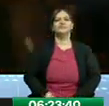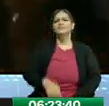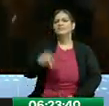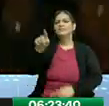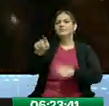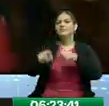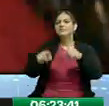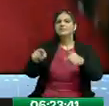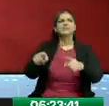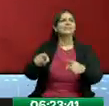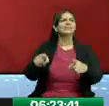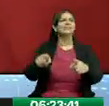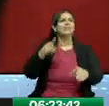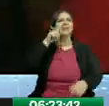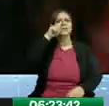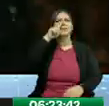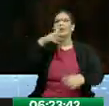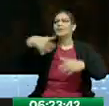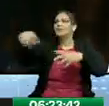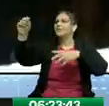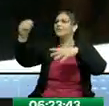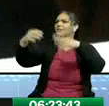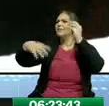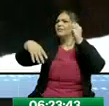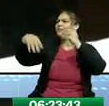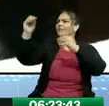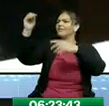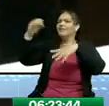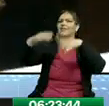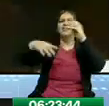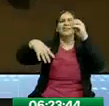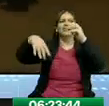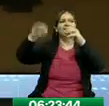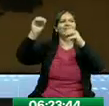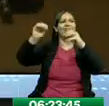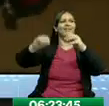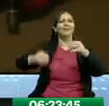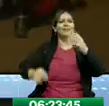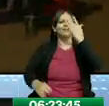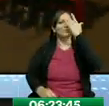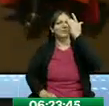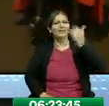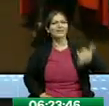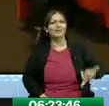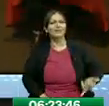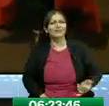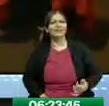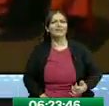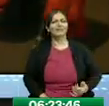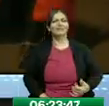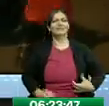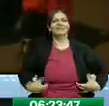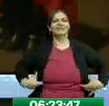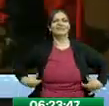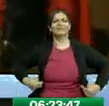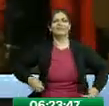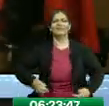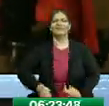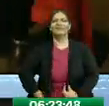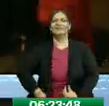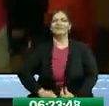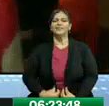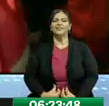fueron todos, mira. Se fueron los cachos. Fue. No por los cachos, sino por los aventajados. Se fueron, dice.